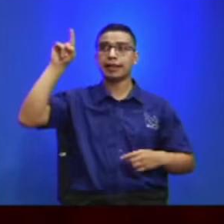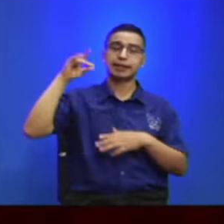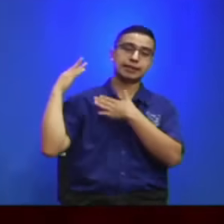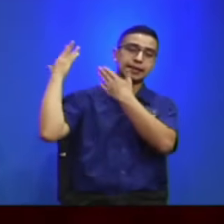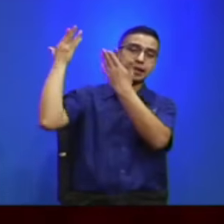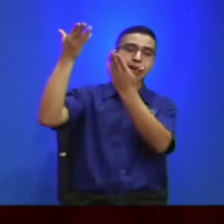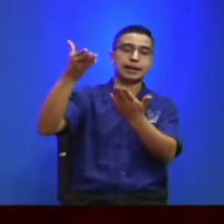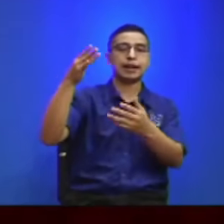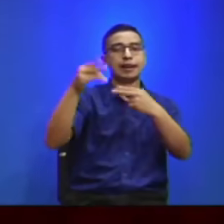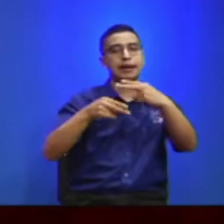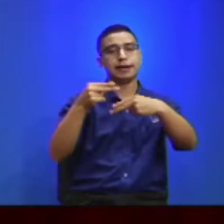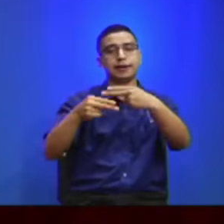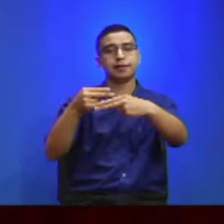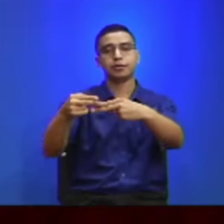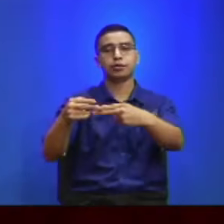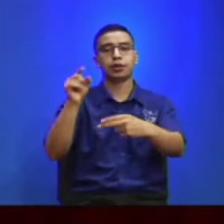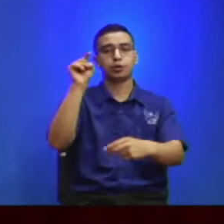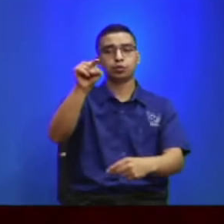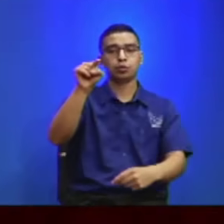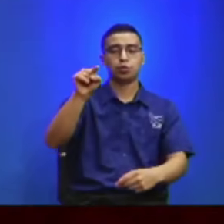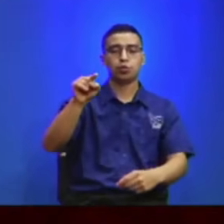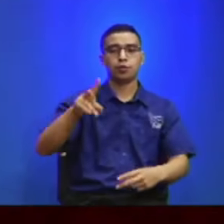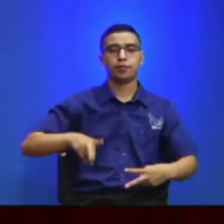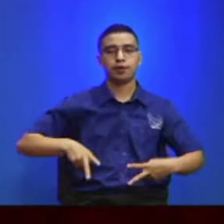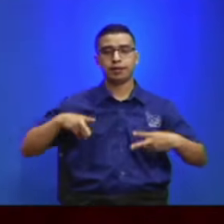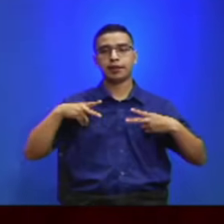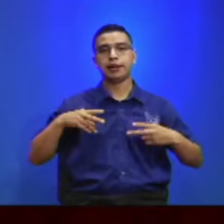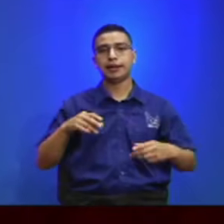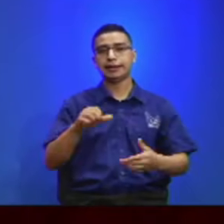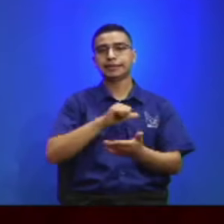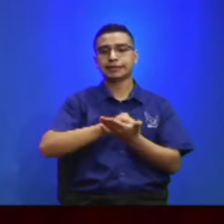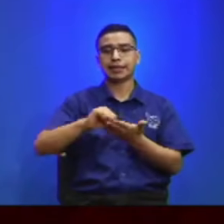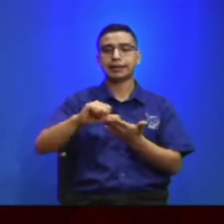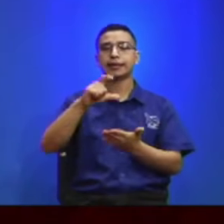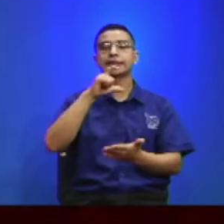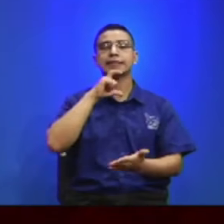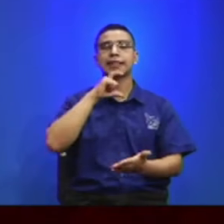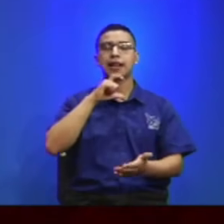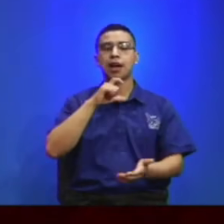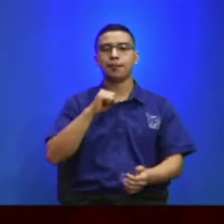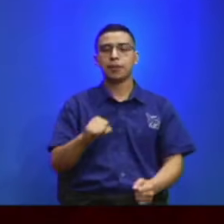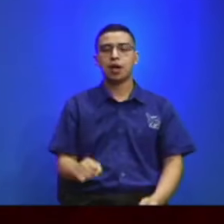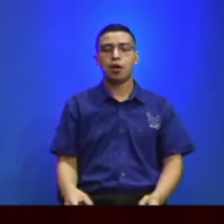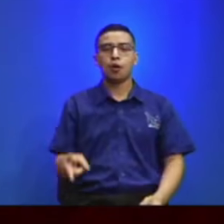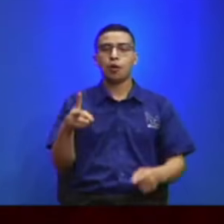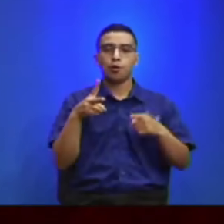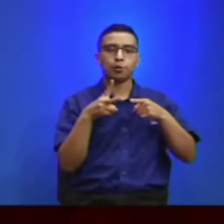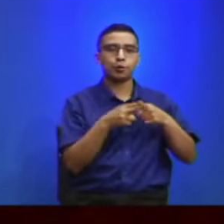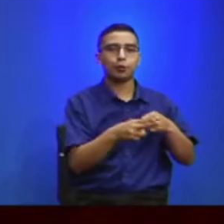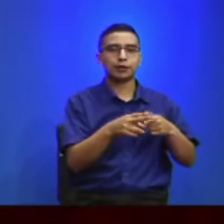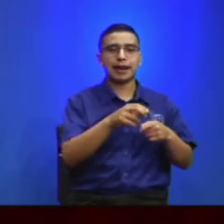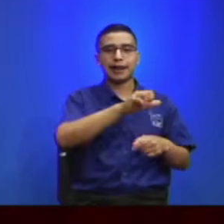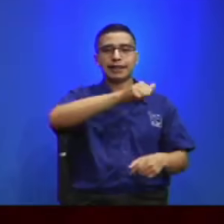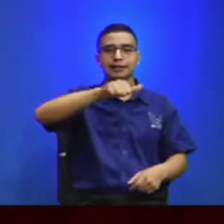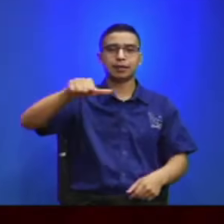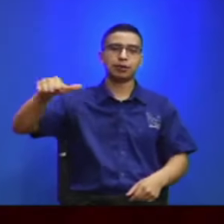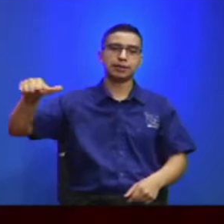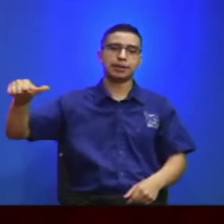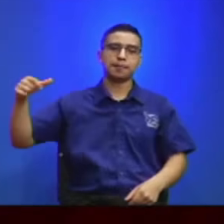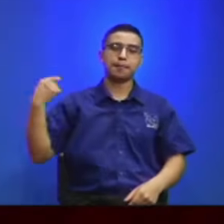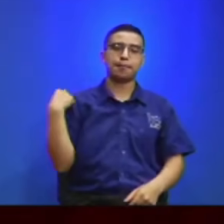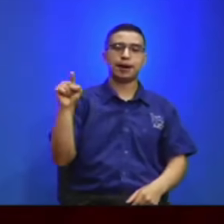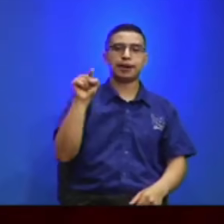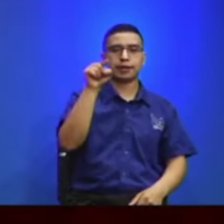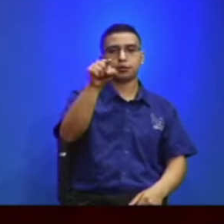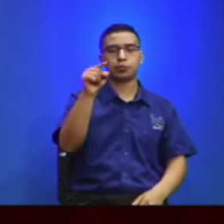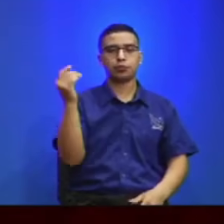jacob porque la boca del señor hablando de santa cena corta las aguas para que para que entres en la tierra del